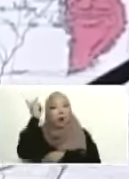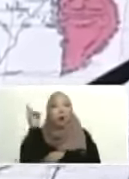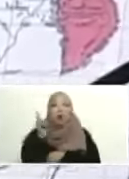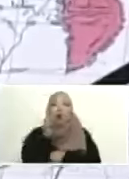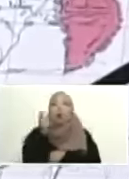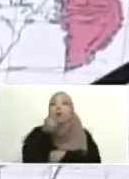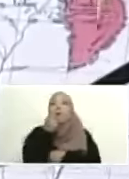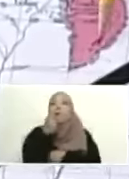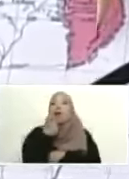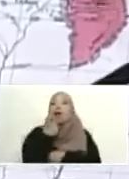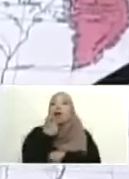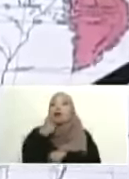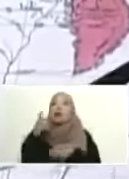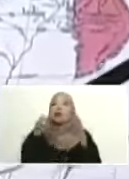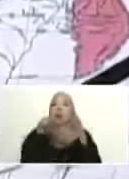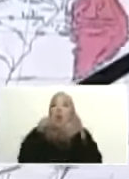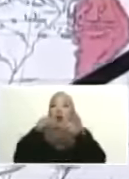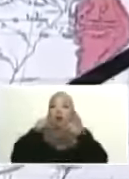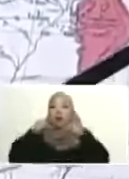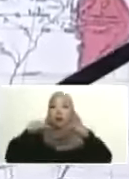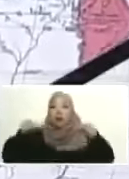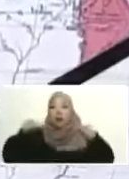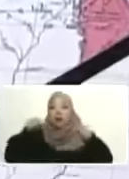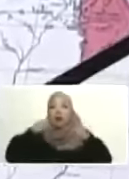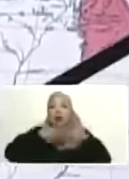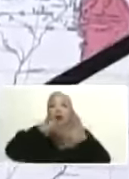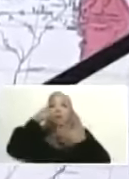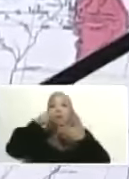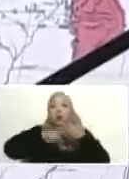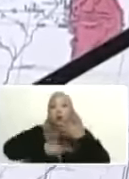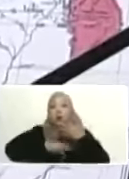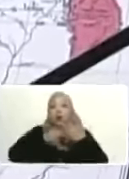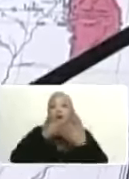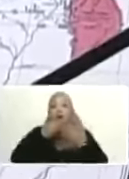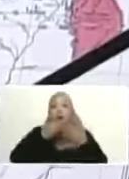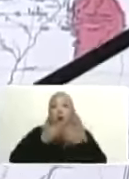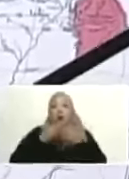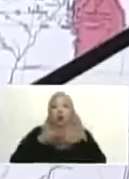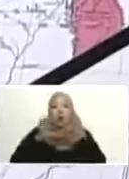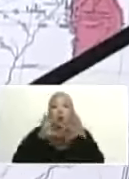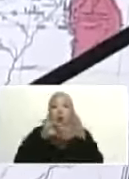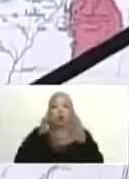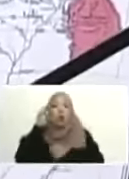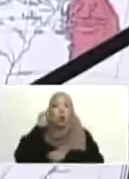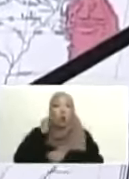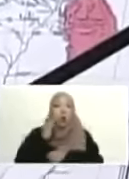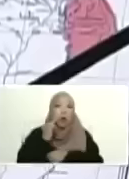hermoso, el proyecto cohesionador, unitario de Bolívar,